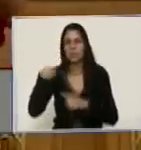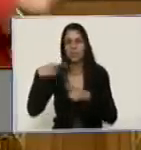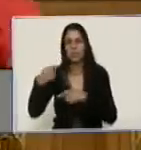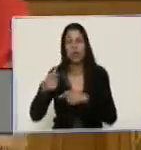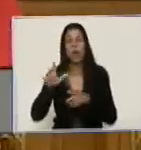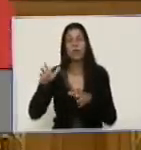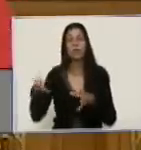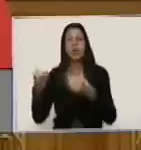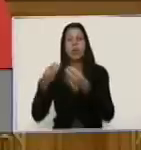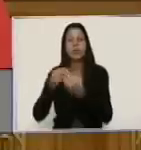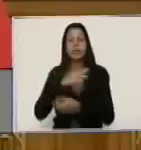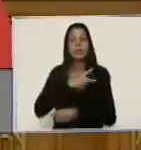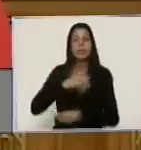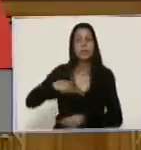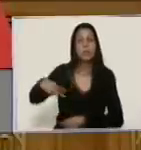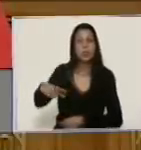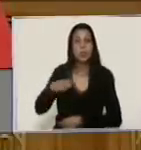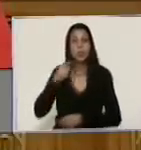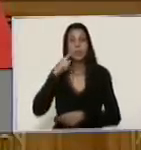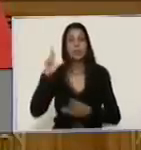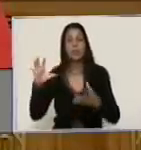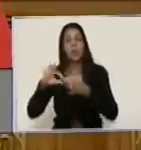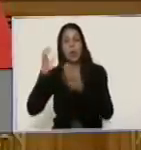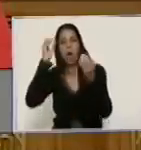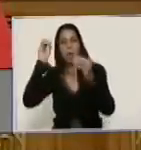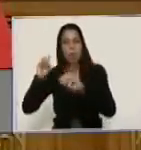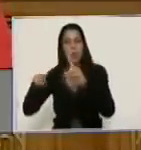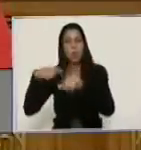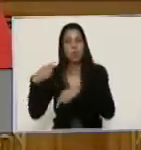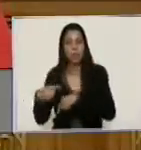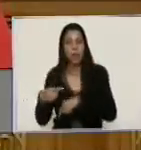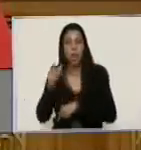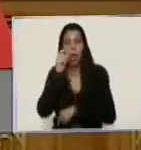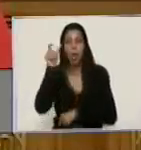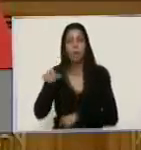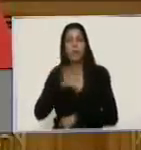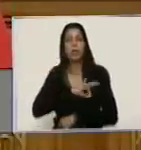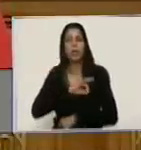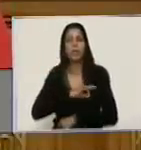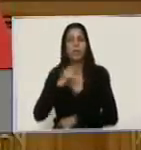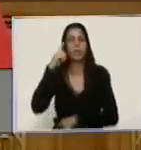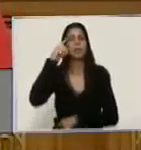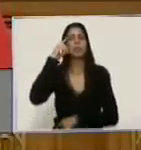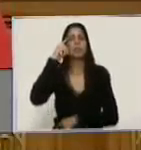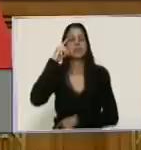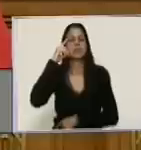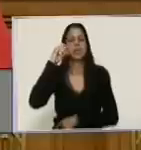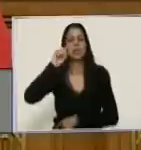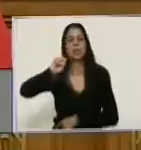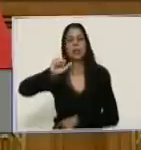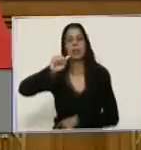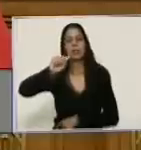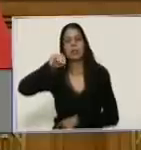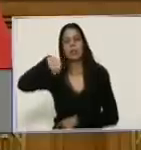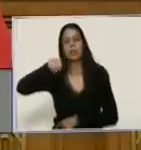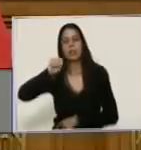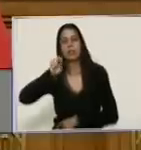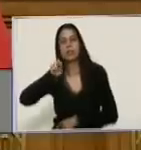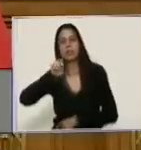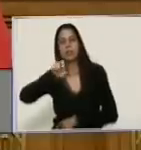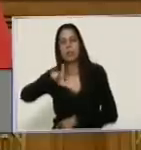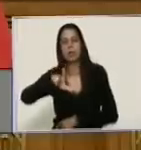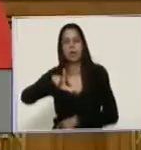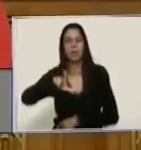Royal Dutch Shell. Ese era el señor Samuel, si no me falla